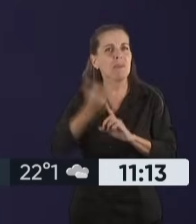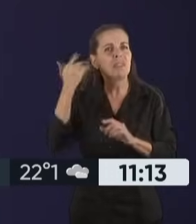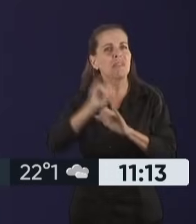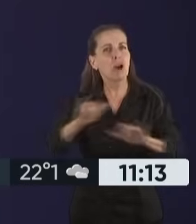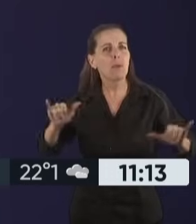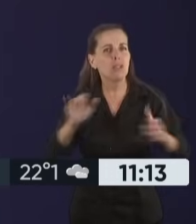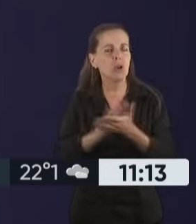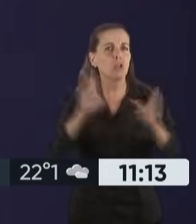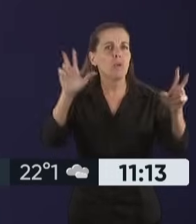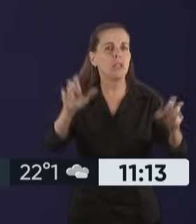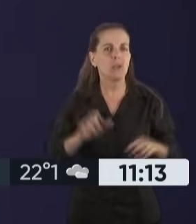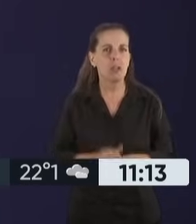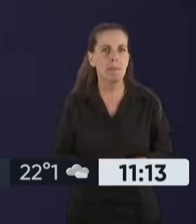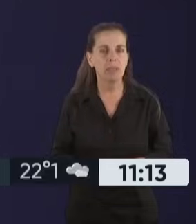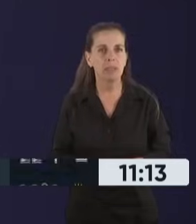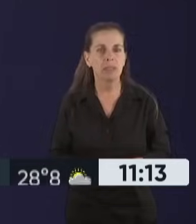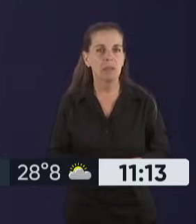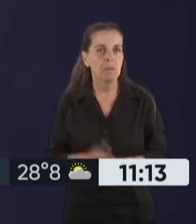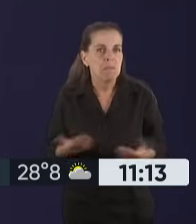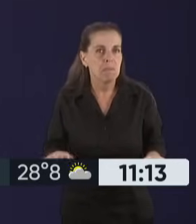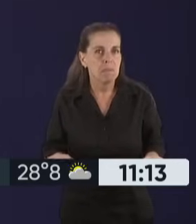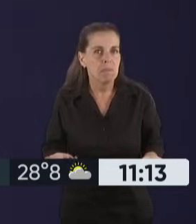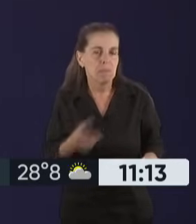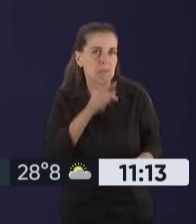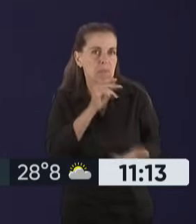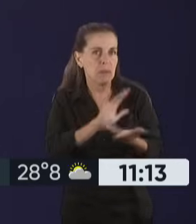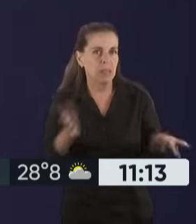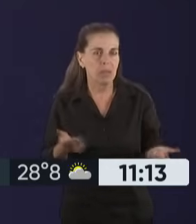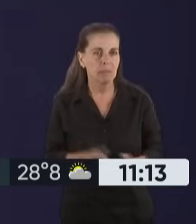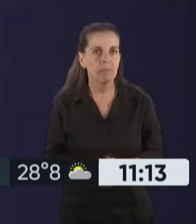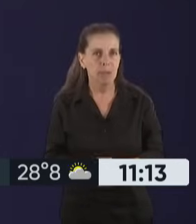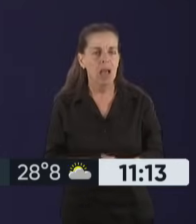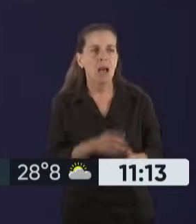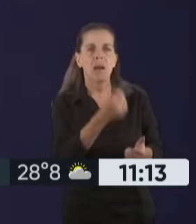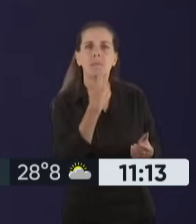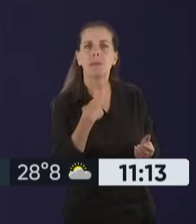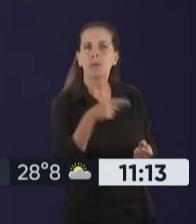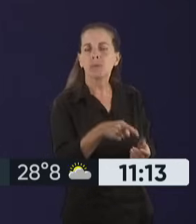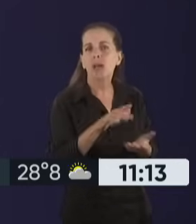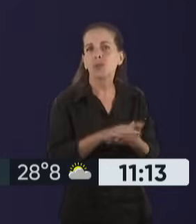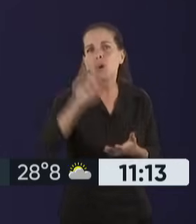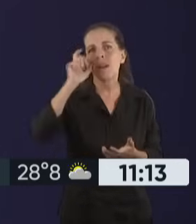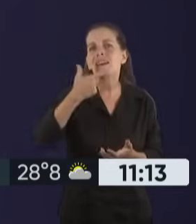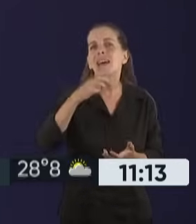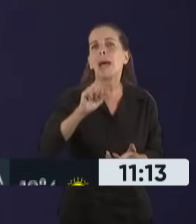de cuestiones. Así que nada, eso me parece. Y con respecto a lo de José Luis Espert,